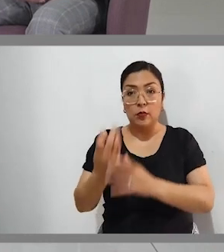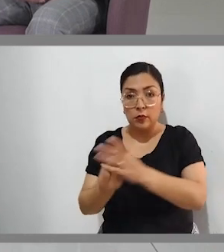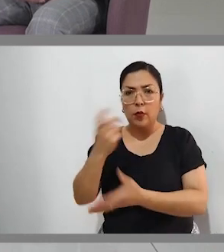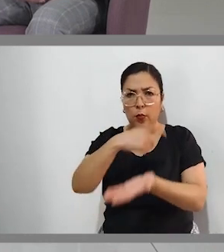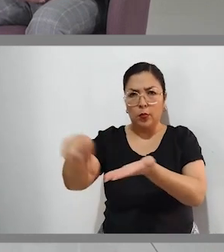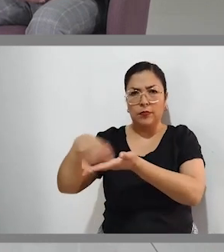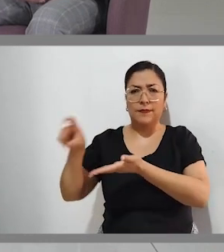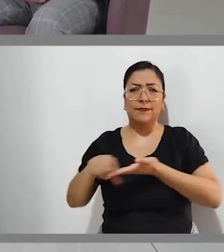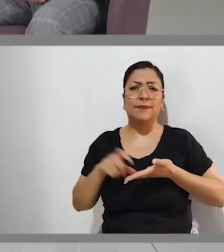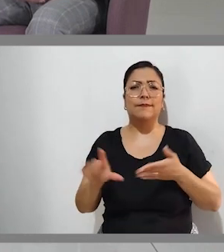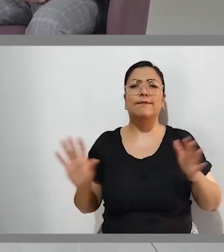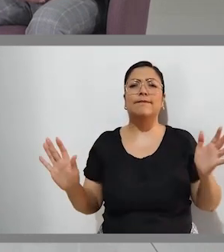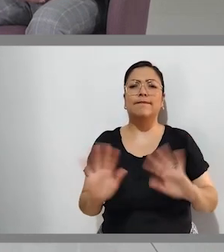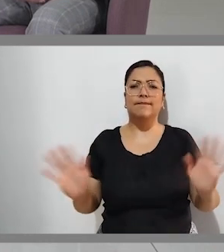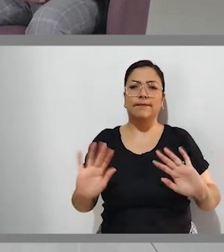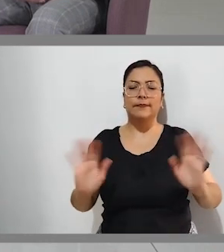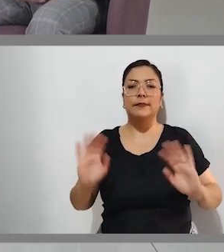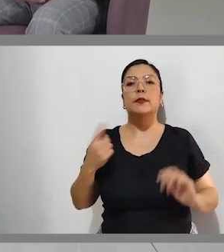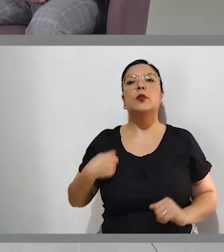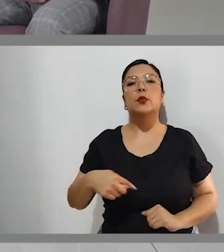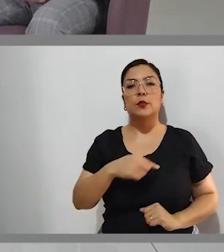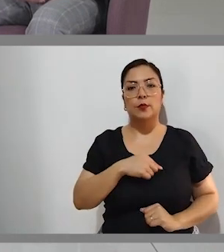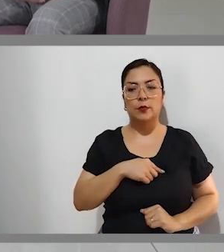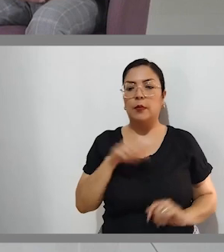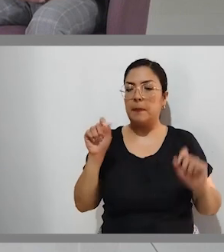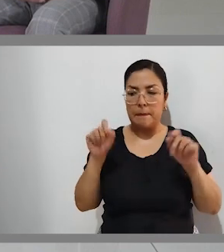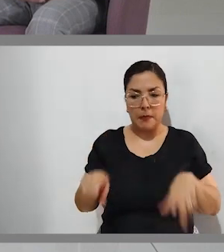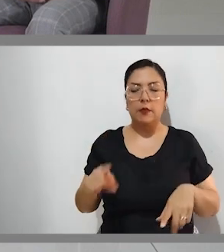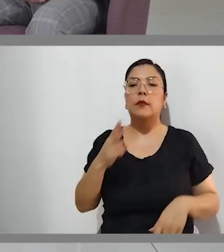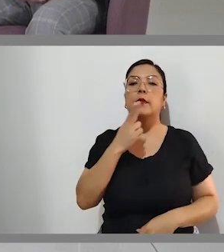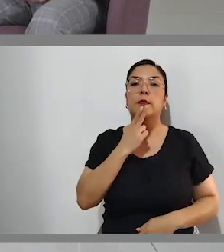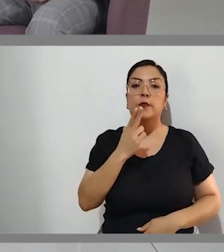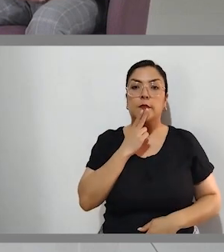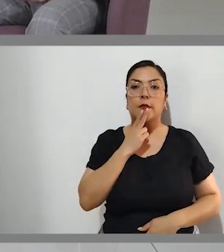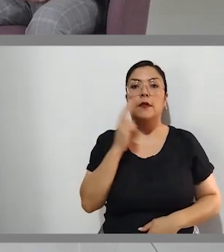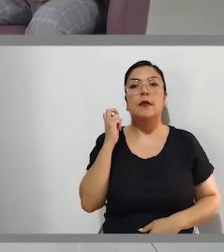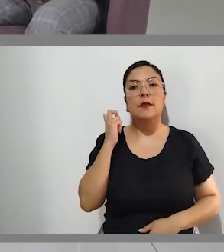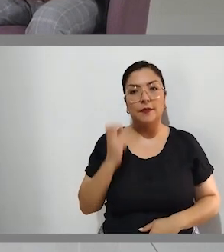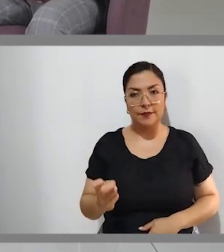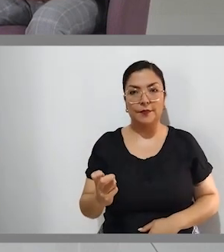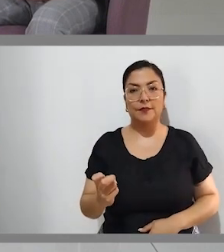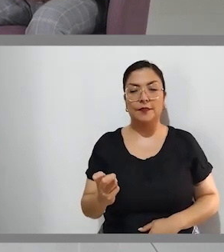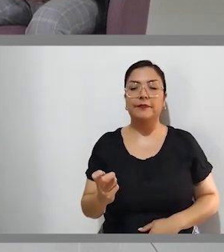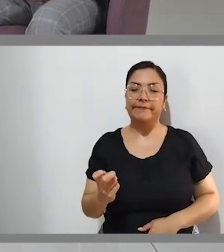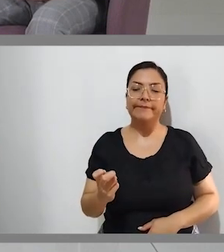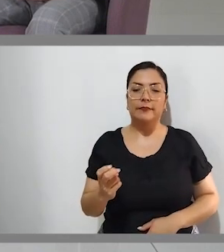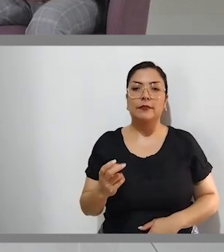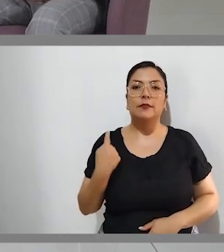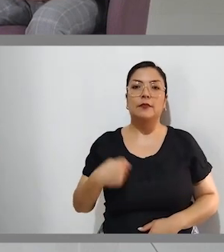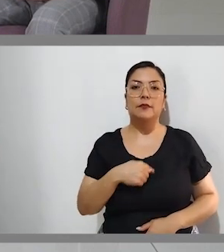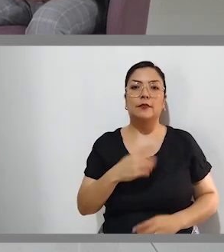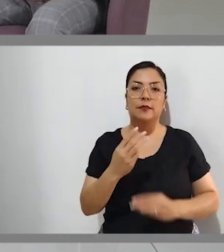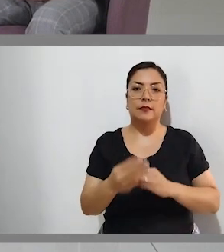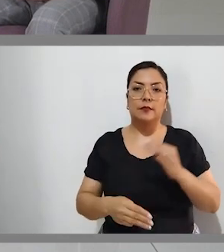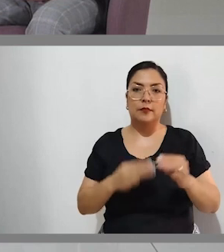material, que esto al final de cuentas beneficia al medio ambiente y en general permite y favorece esta cultura